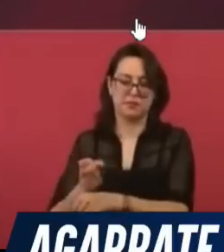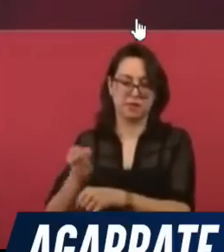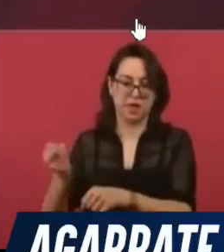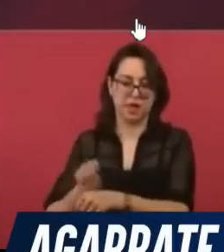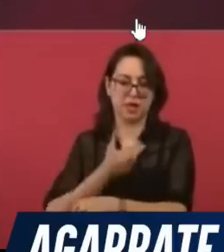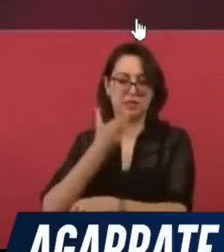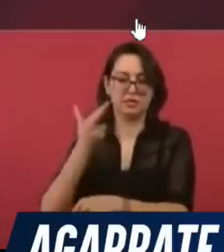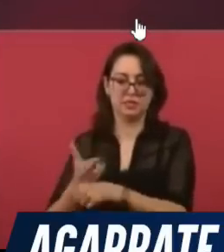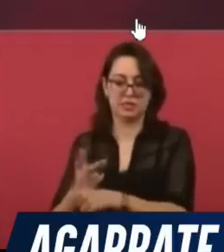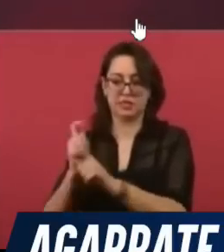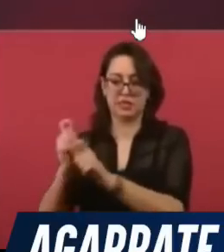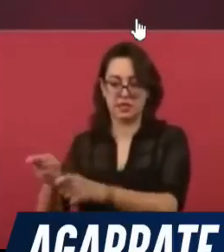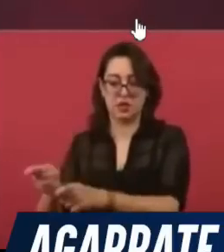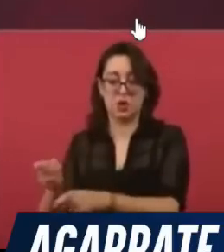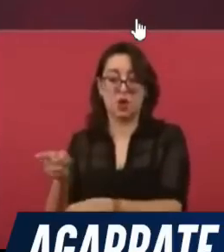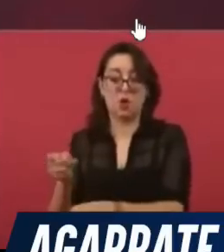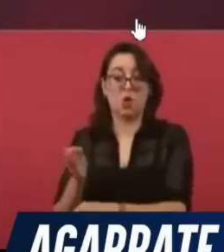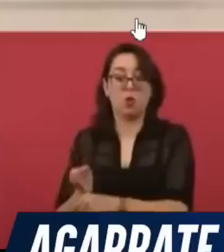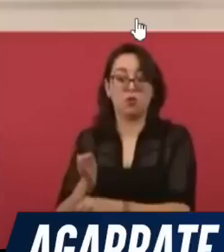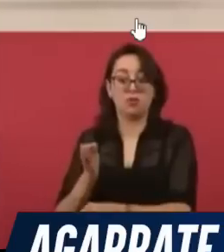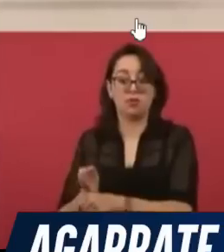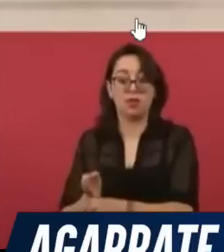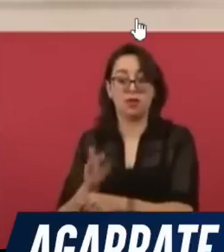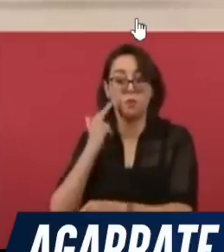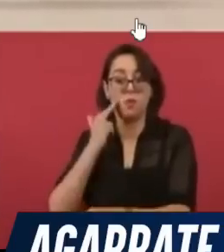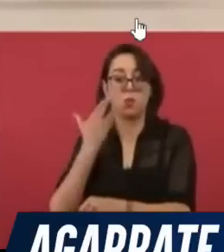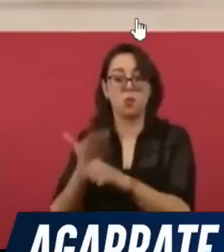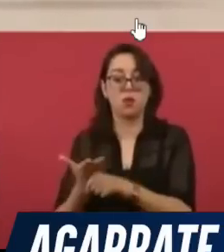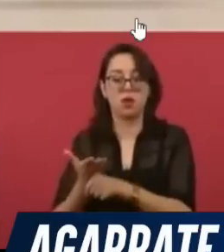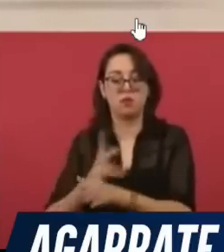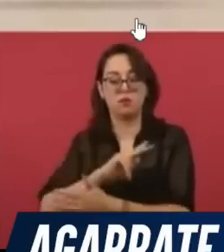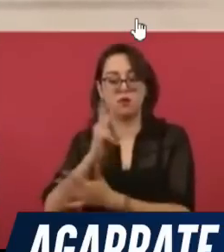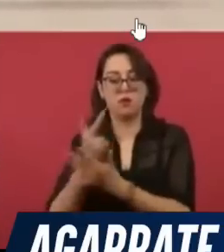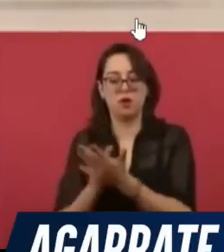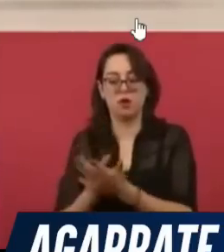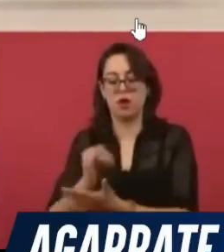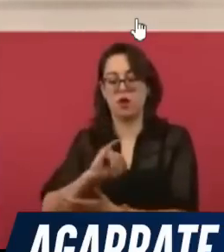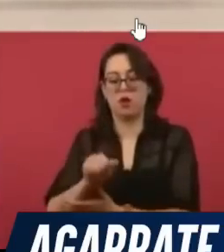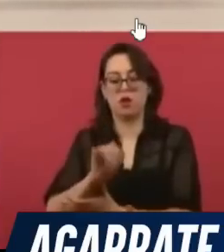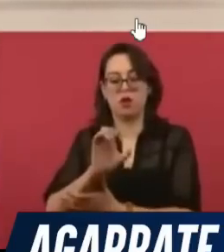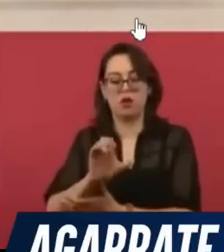del programa Jóvenes Construyendo el Futuro.